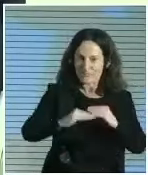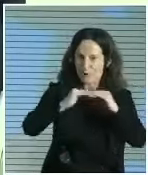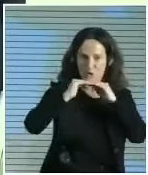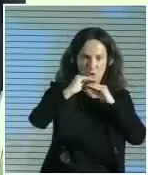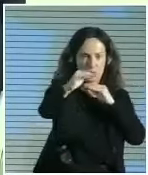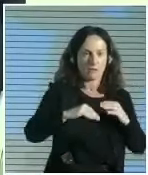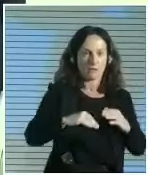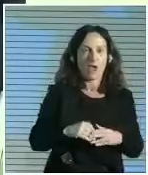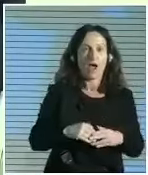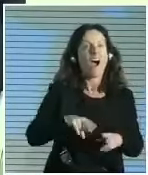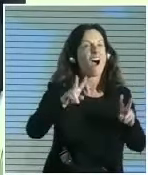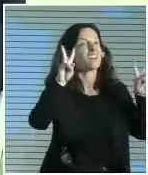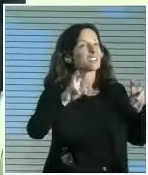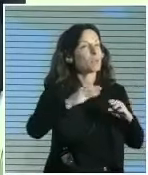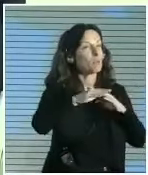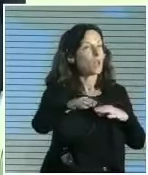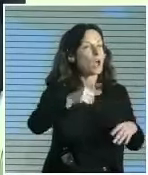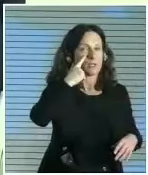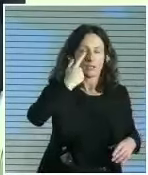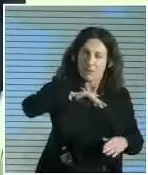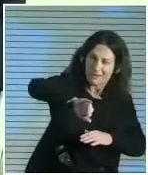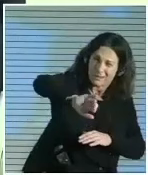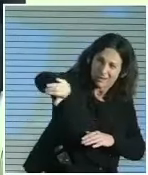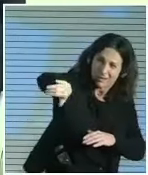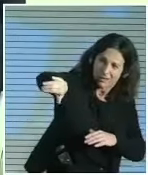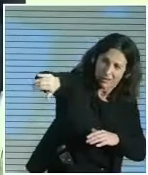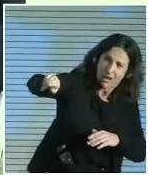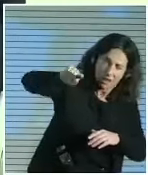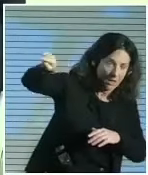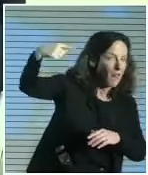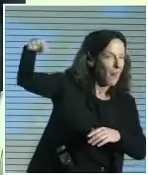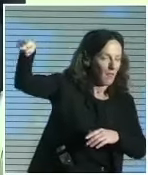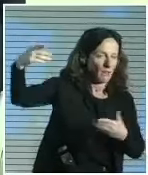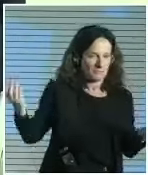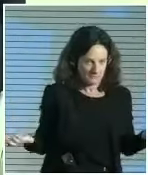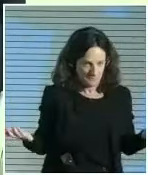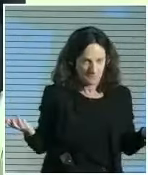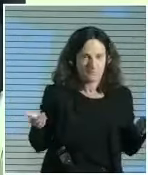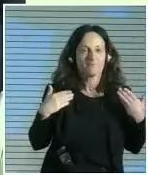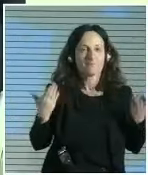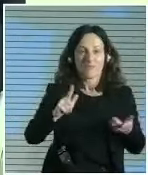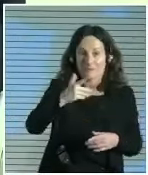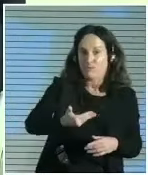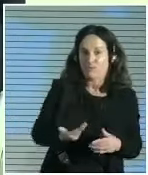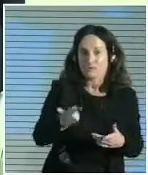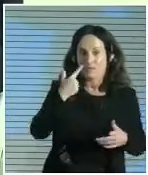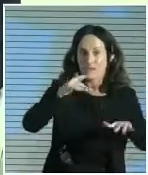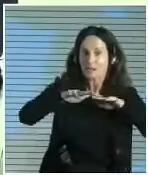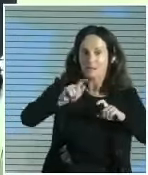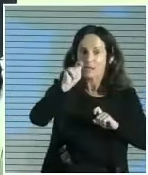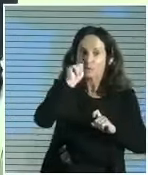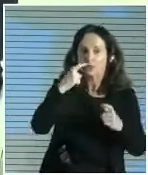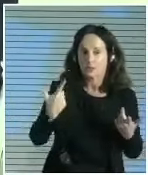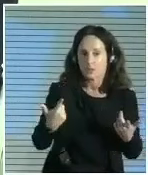2 puertas más para atrás, ¿no? Entonces, hay que otorgar relevancia a la actividad turística desde una